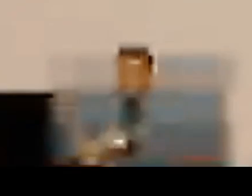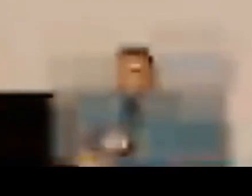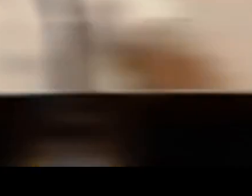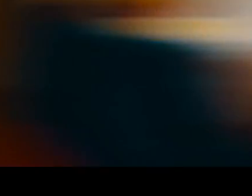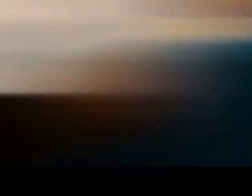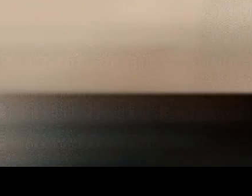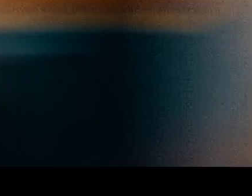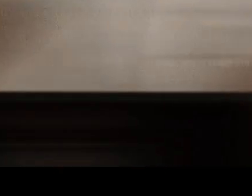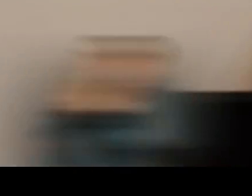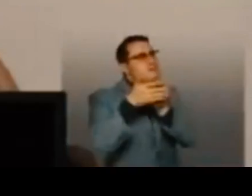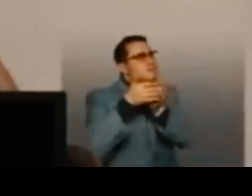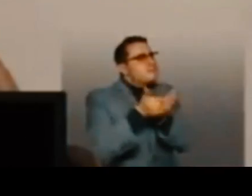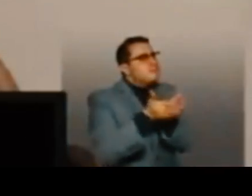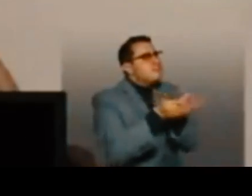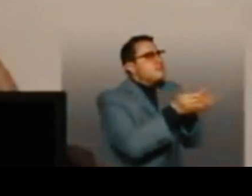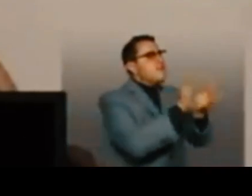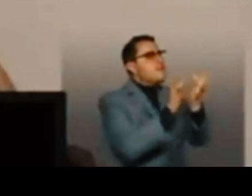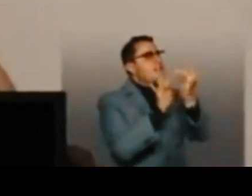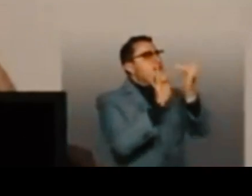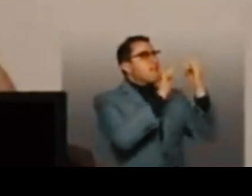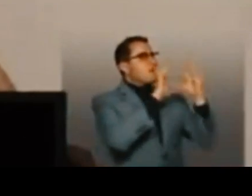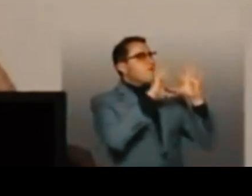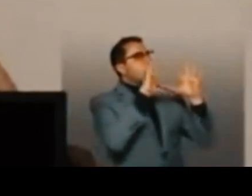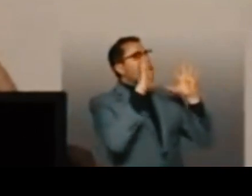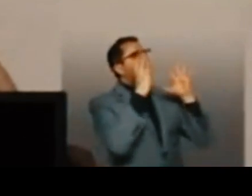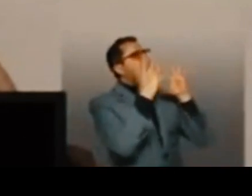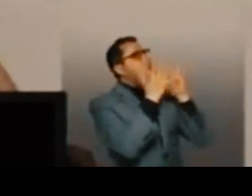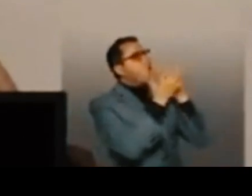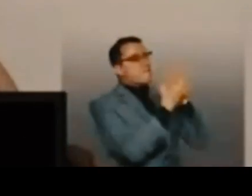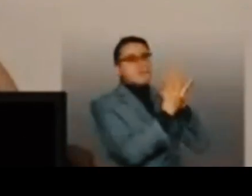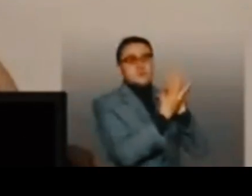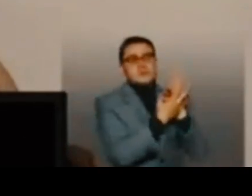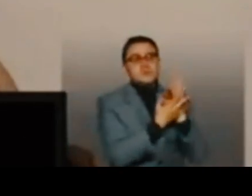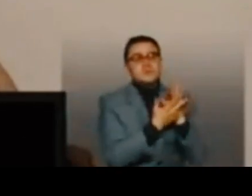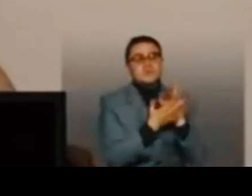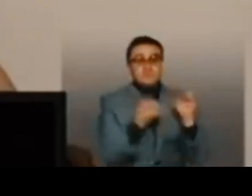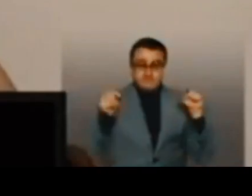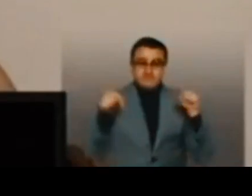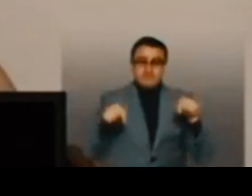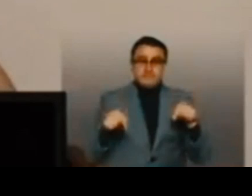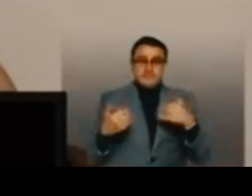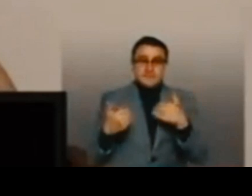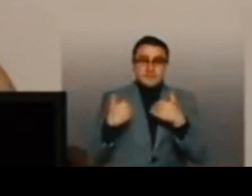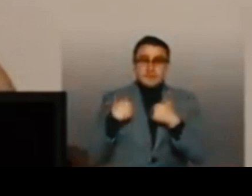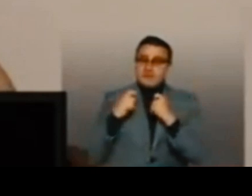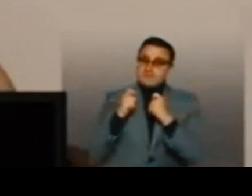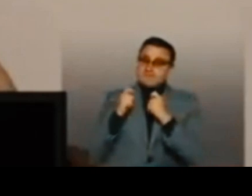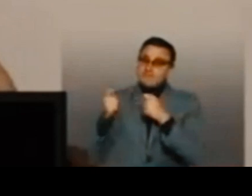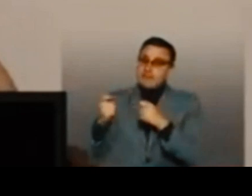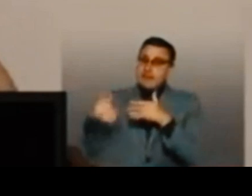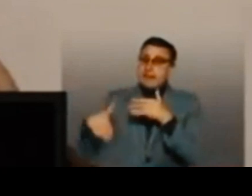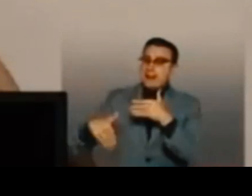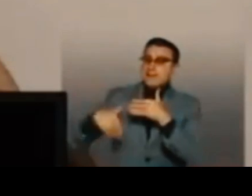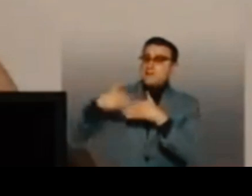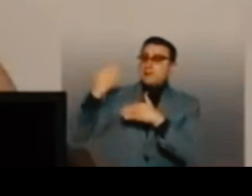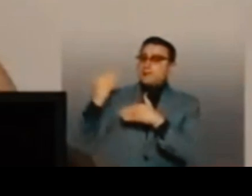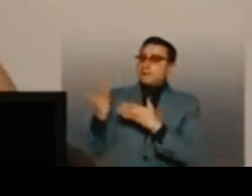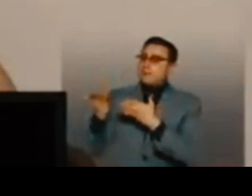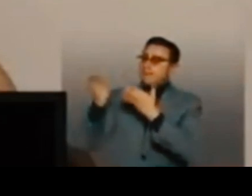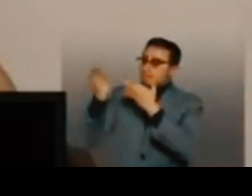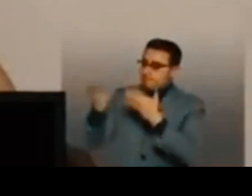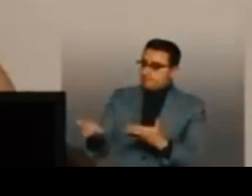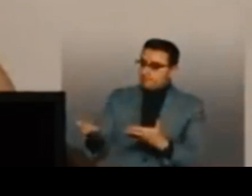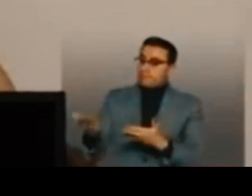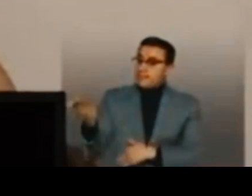cadenas. Después de muchas trabas, la Ley de Servicios de Utilidad Pública para Mujeres Cabeza de Hogar finalmente fue firmada por el